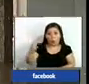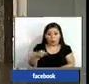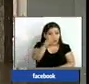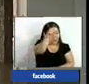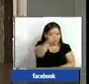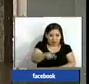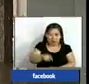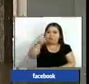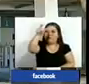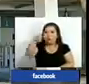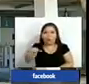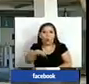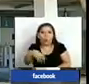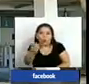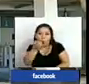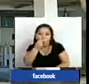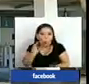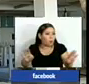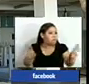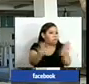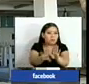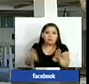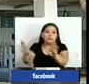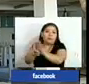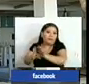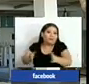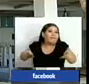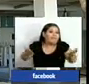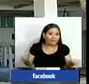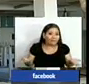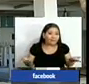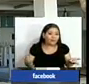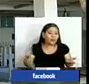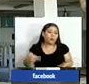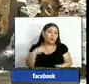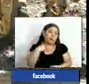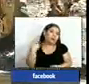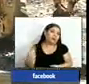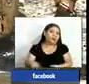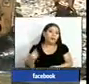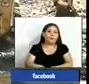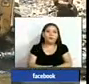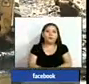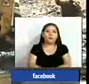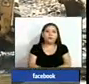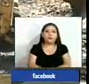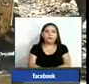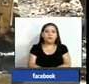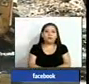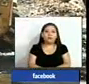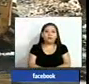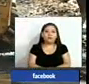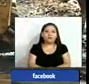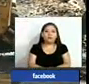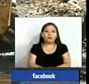restaurantes en que cerrados, ¿ya? Entonces el impacto ha sido fuerte.